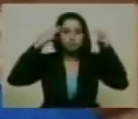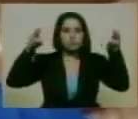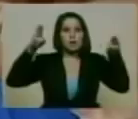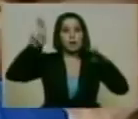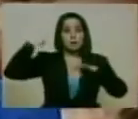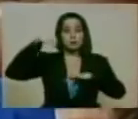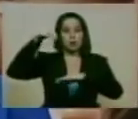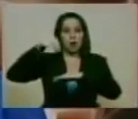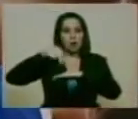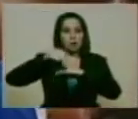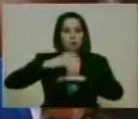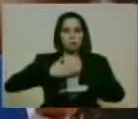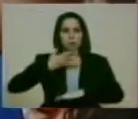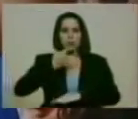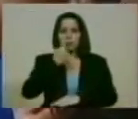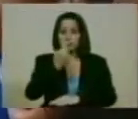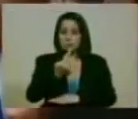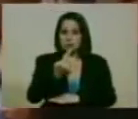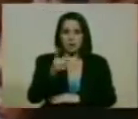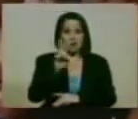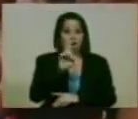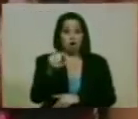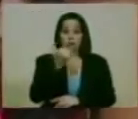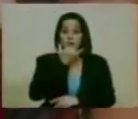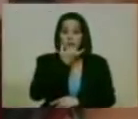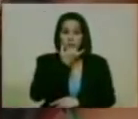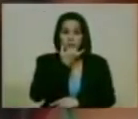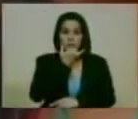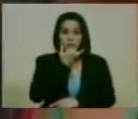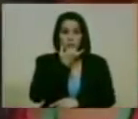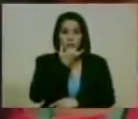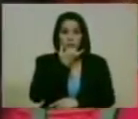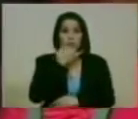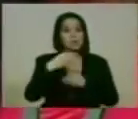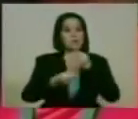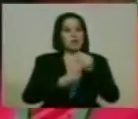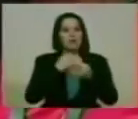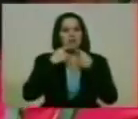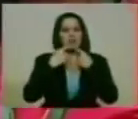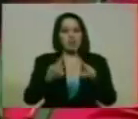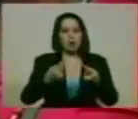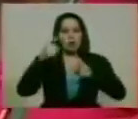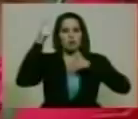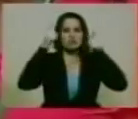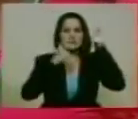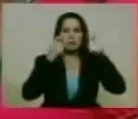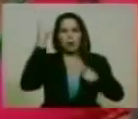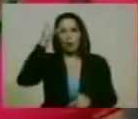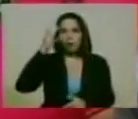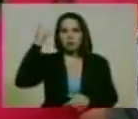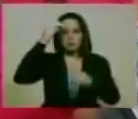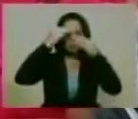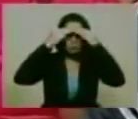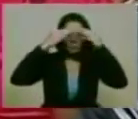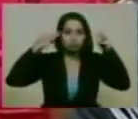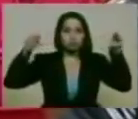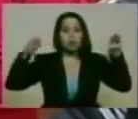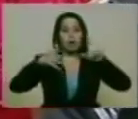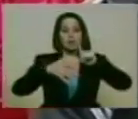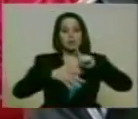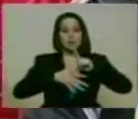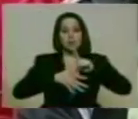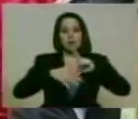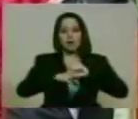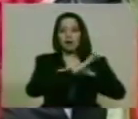y puedo decir, y no me equivoco, fue el comandante Chávez quien creó la conciencia latinoamericana